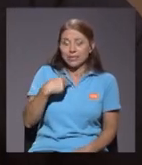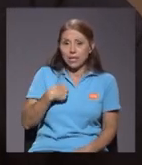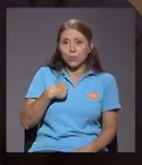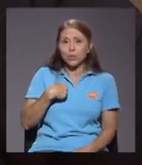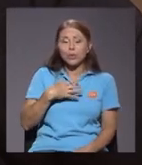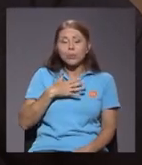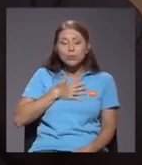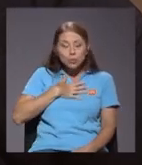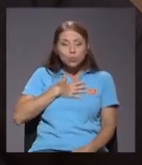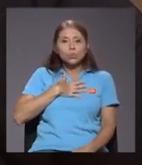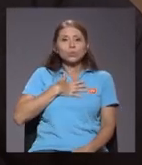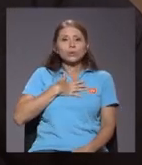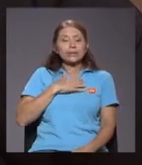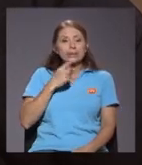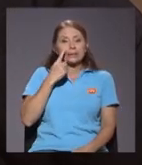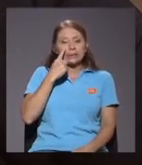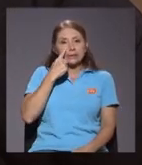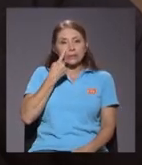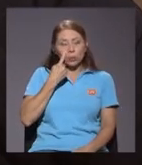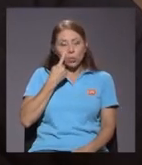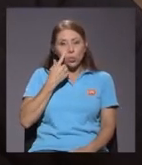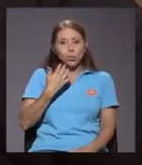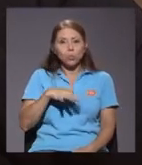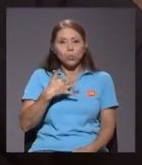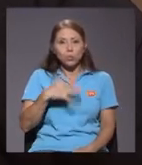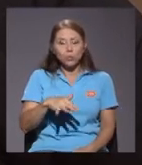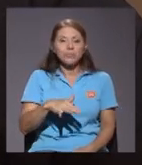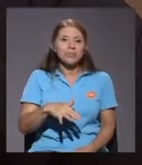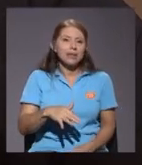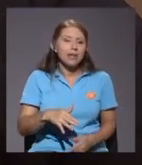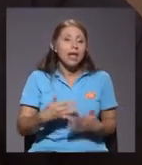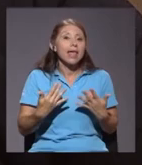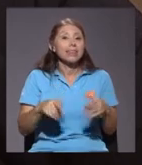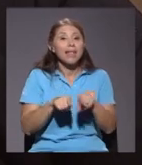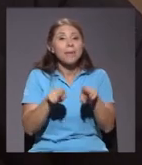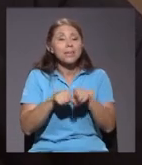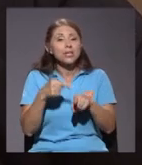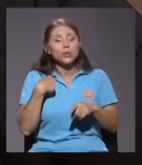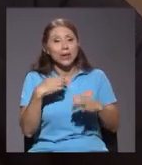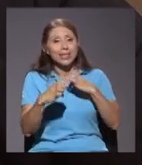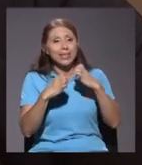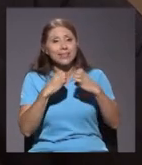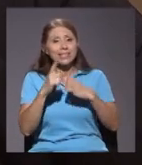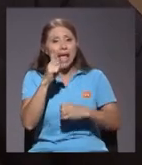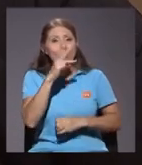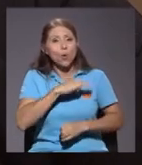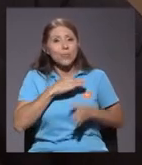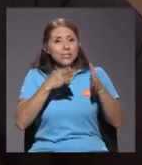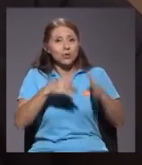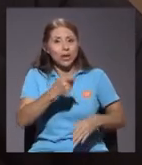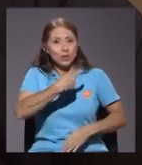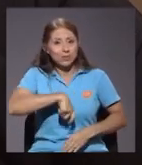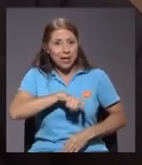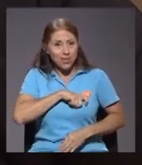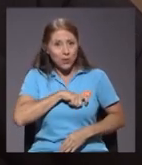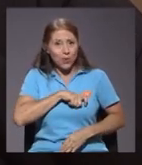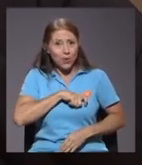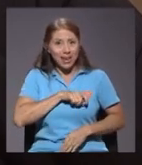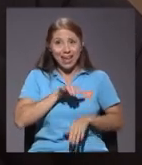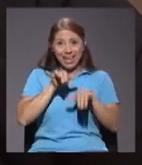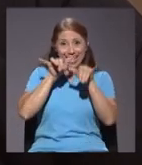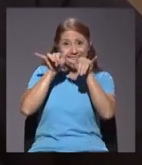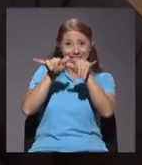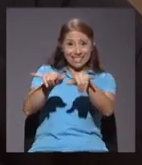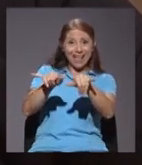salido una lágrima alguna que otra vez y después entreviste a un misionero español que estaba en áfrica atendiendo la